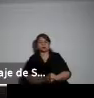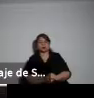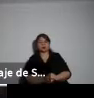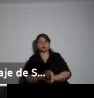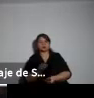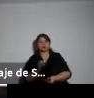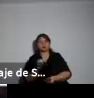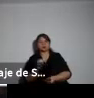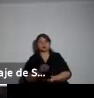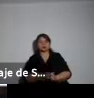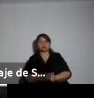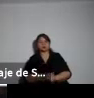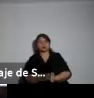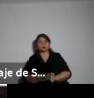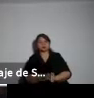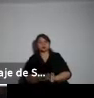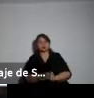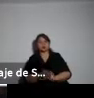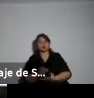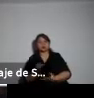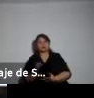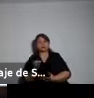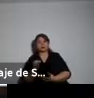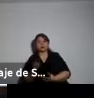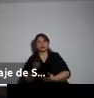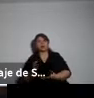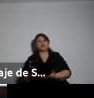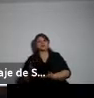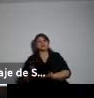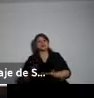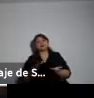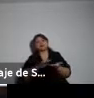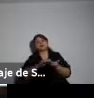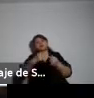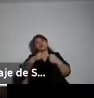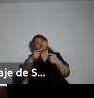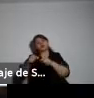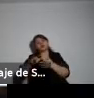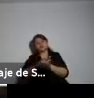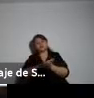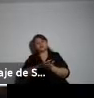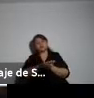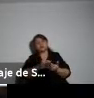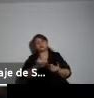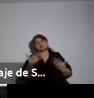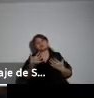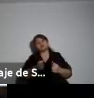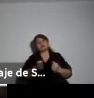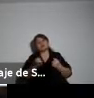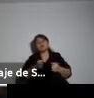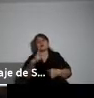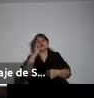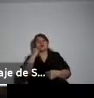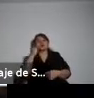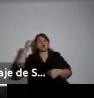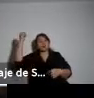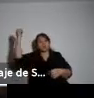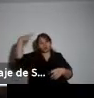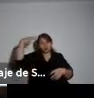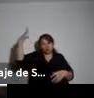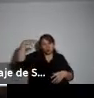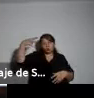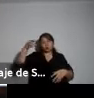Ortiz. Todos los años nos enfrentamos a diferentes situaciones. Justamente ayer tuvimos un día de lluvia, un día nublado, un